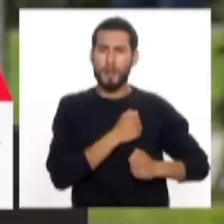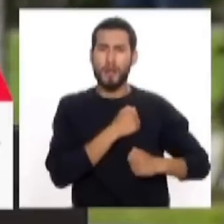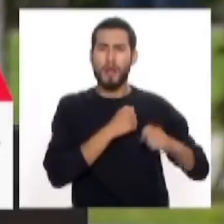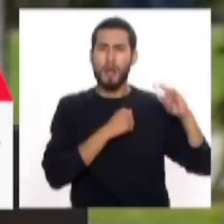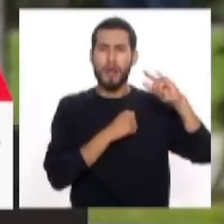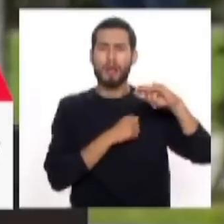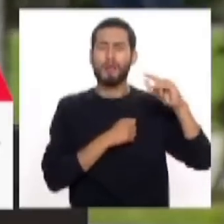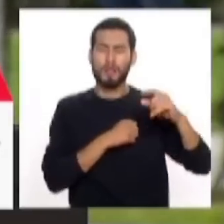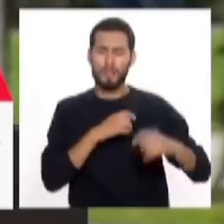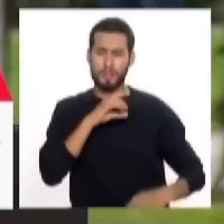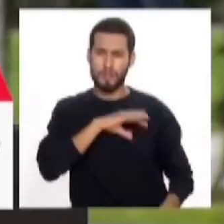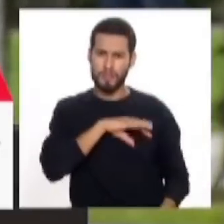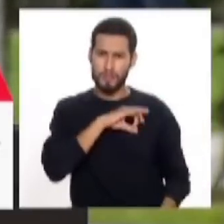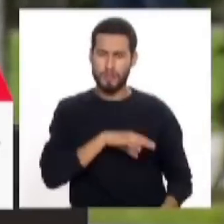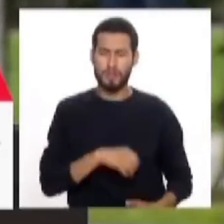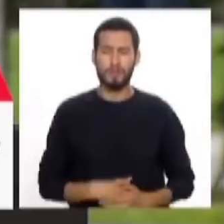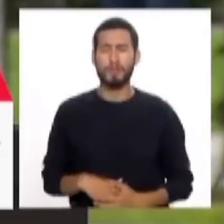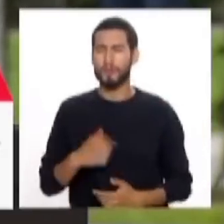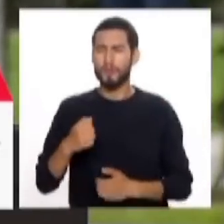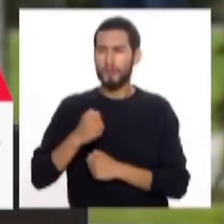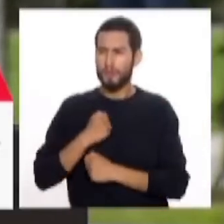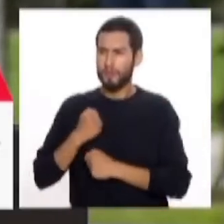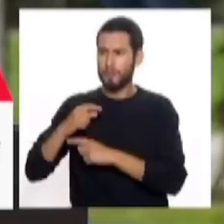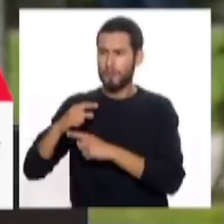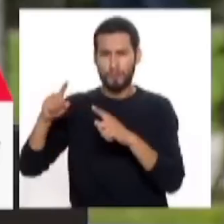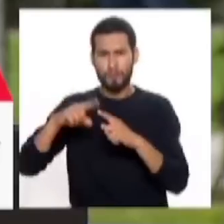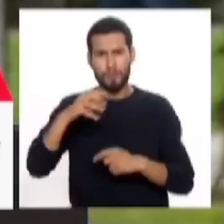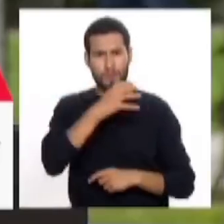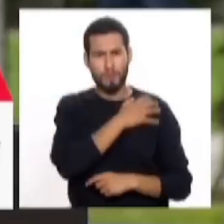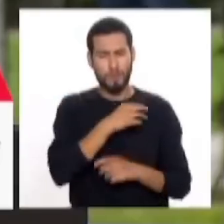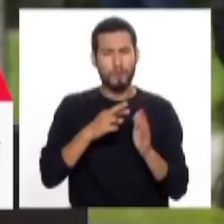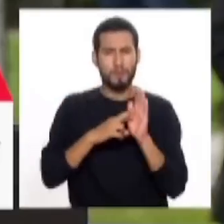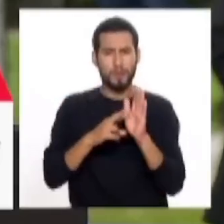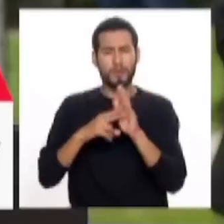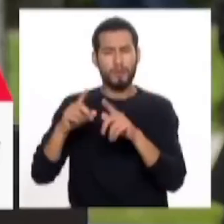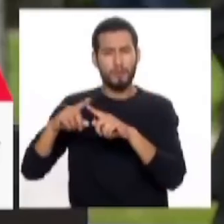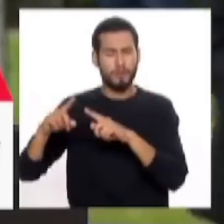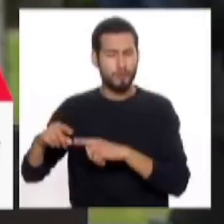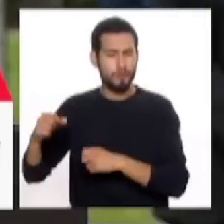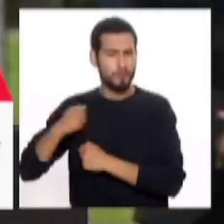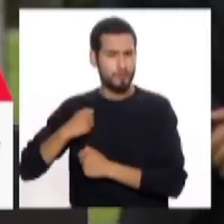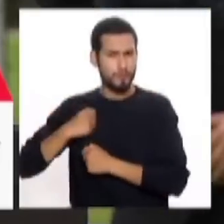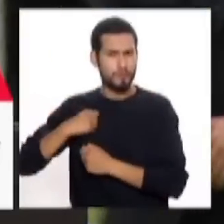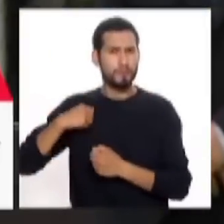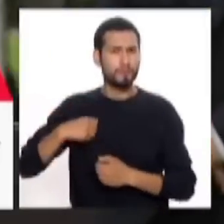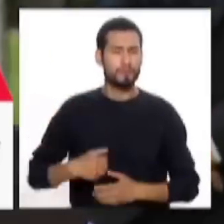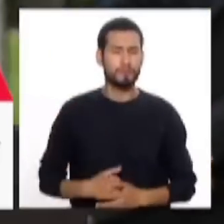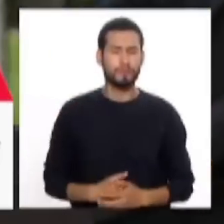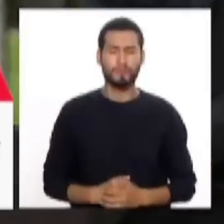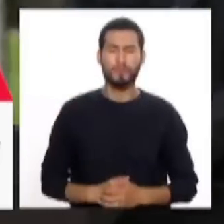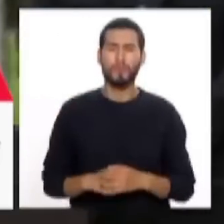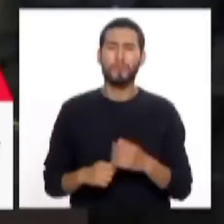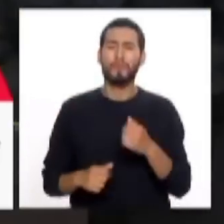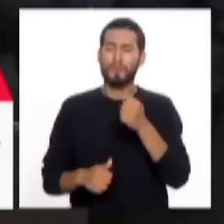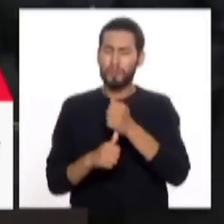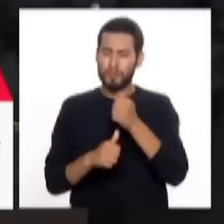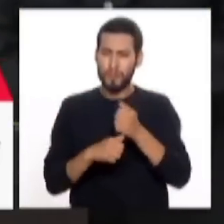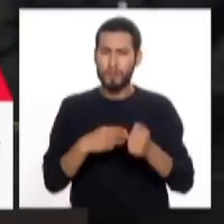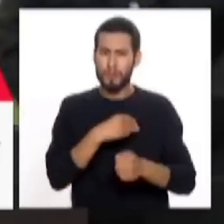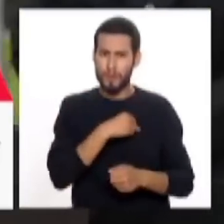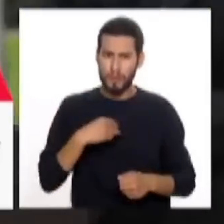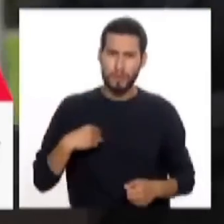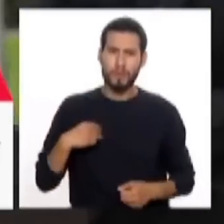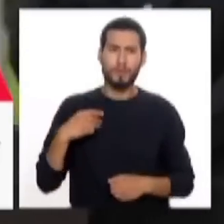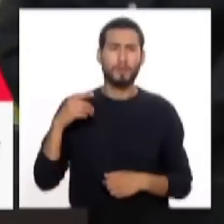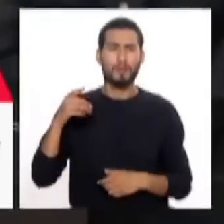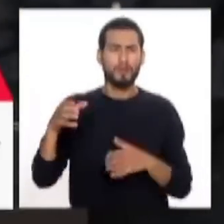Señores comandantes generales y representantes de las Fuerzas Armadas. Señores viceministros de Estado